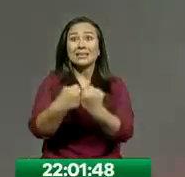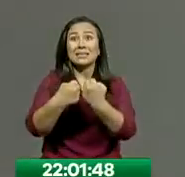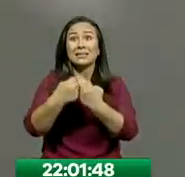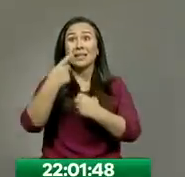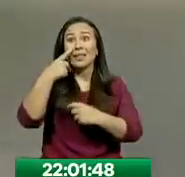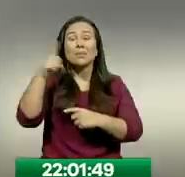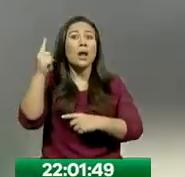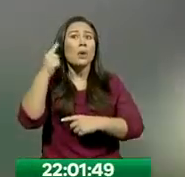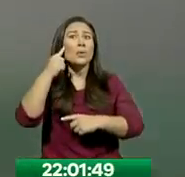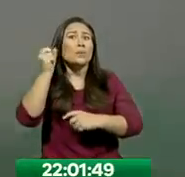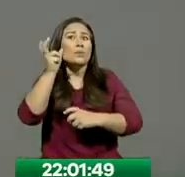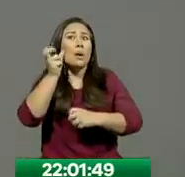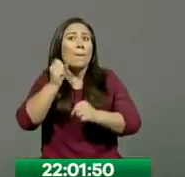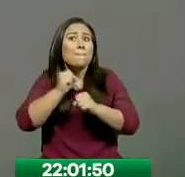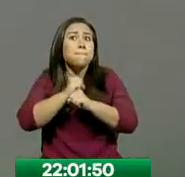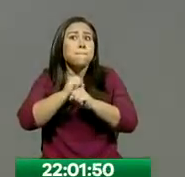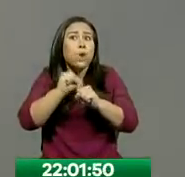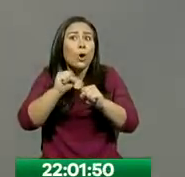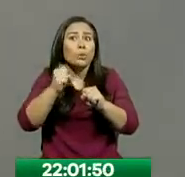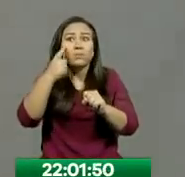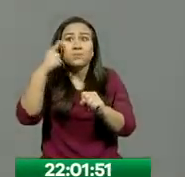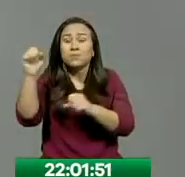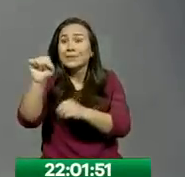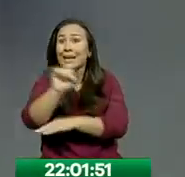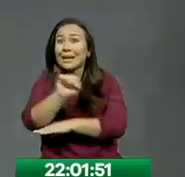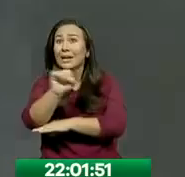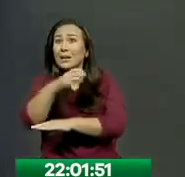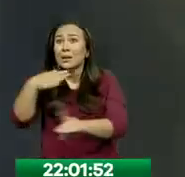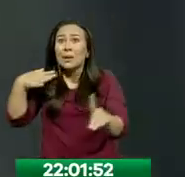solo escucharon un fuerte estruendo.